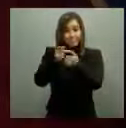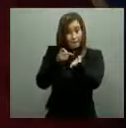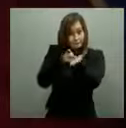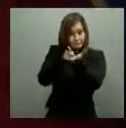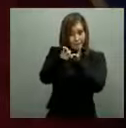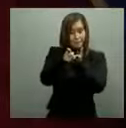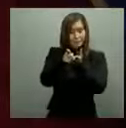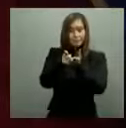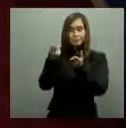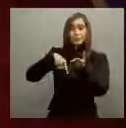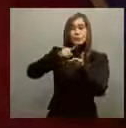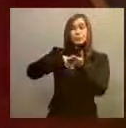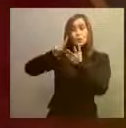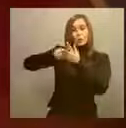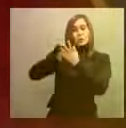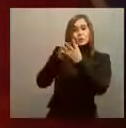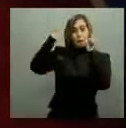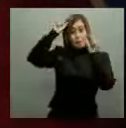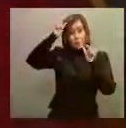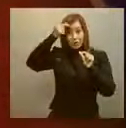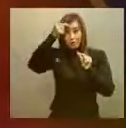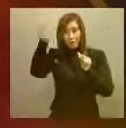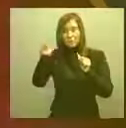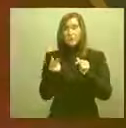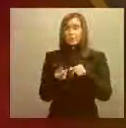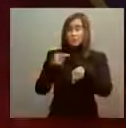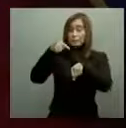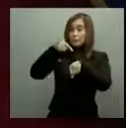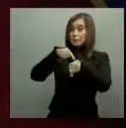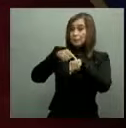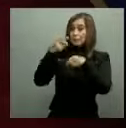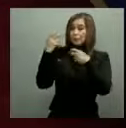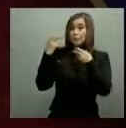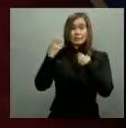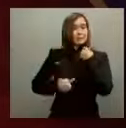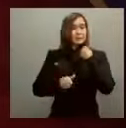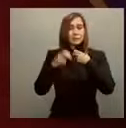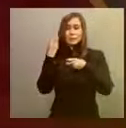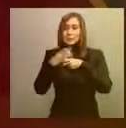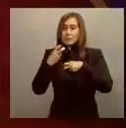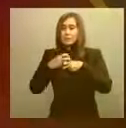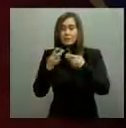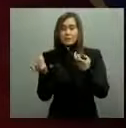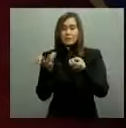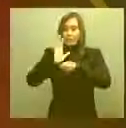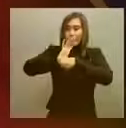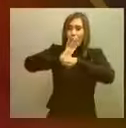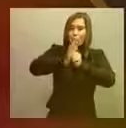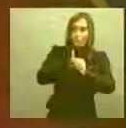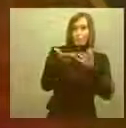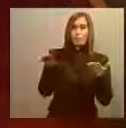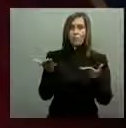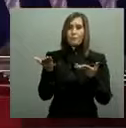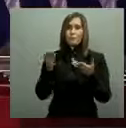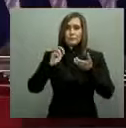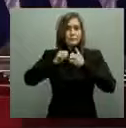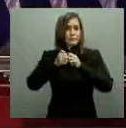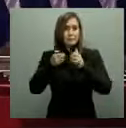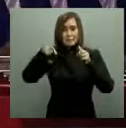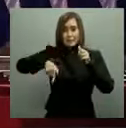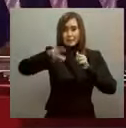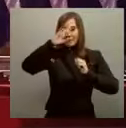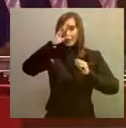inicio de nuestra administración coincidió con el momento de mayor virulencia de la pandemia. El país carecía de